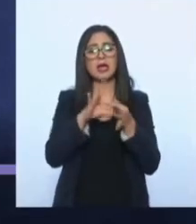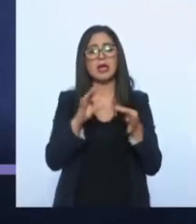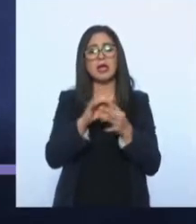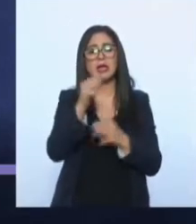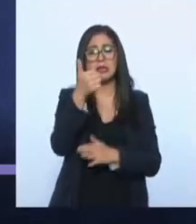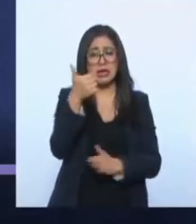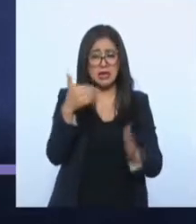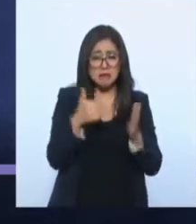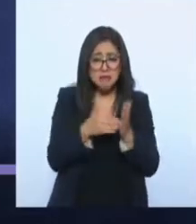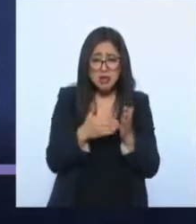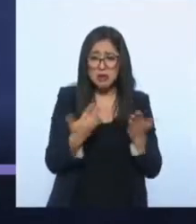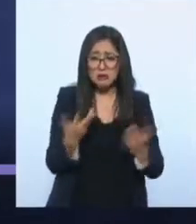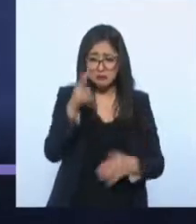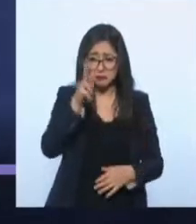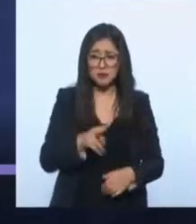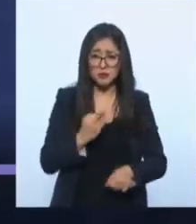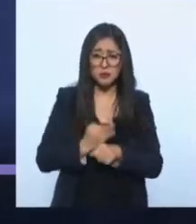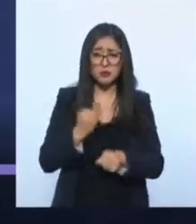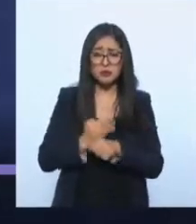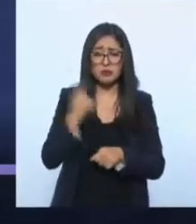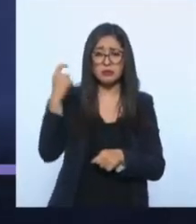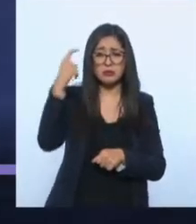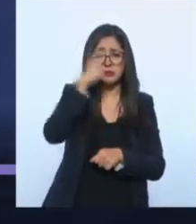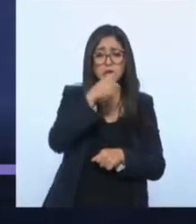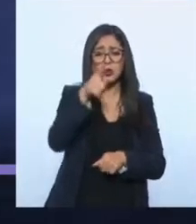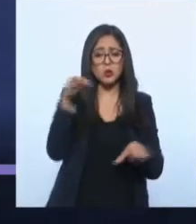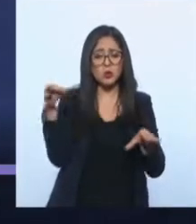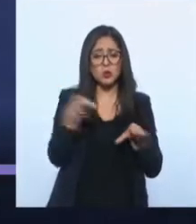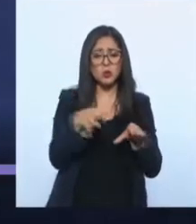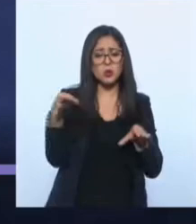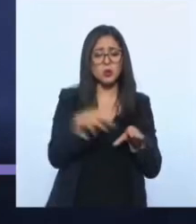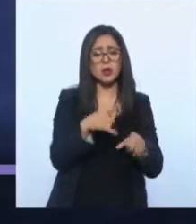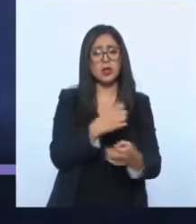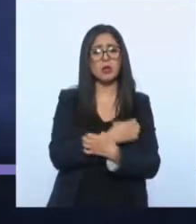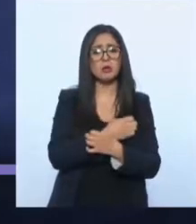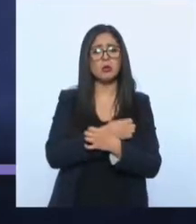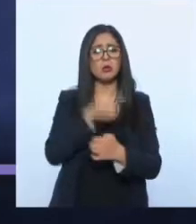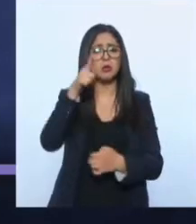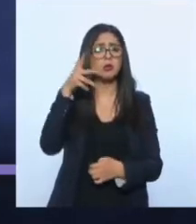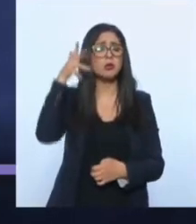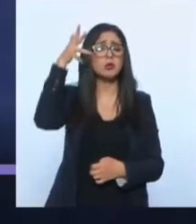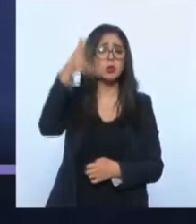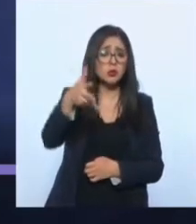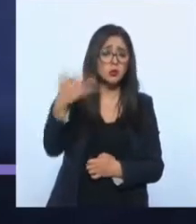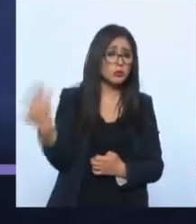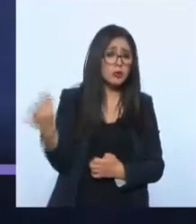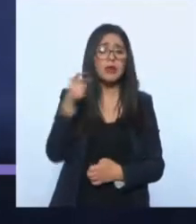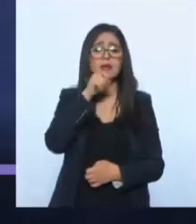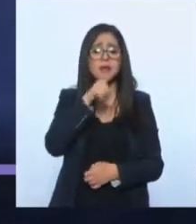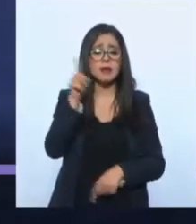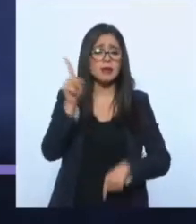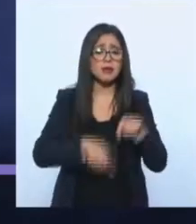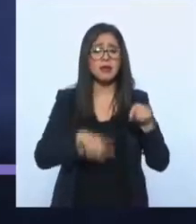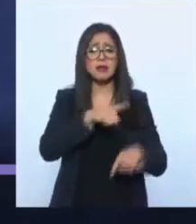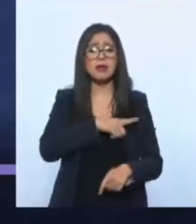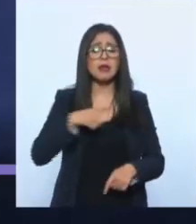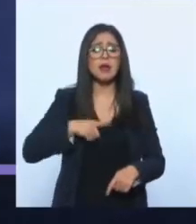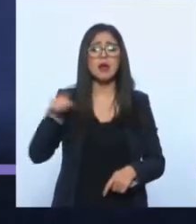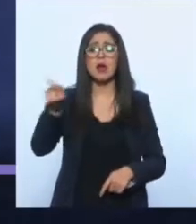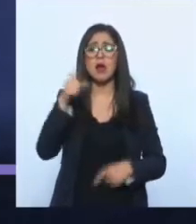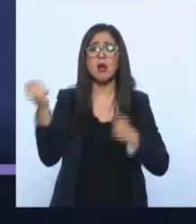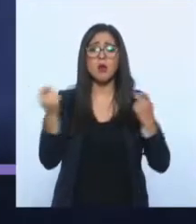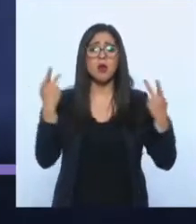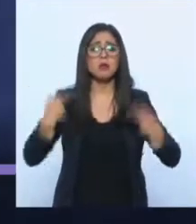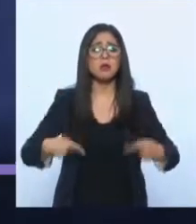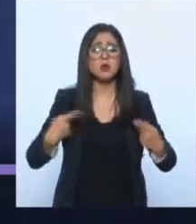muy complicado tener un ahorro para la educación. Sin embargo, hay que terminar también con los mitos de que no se puede ahorrar.